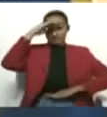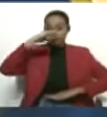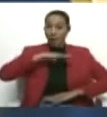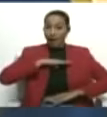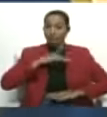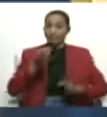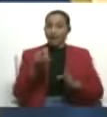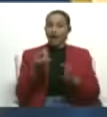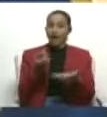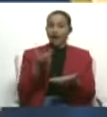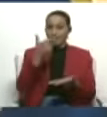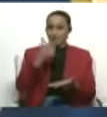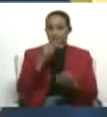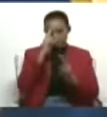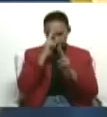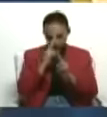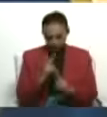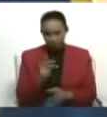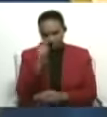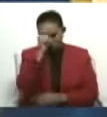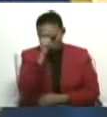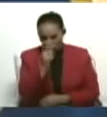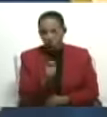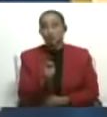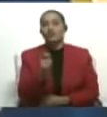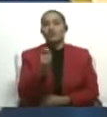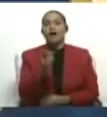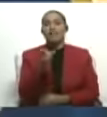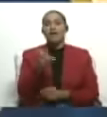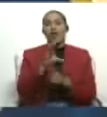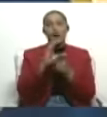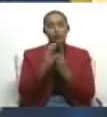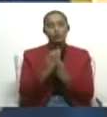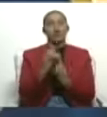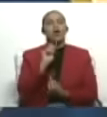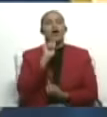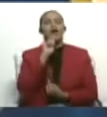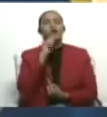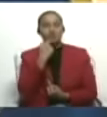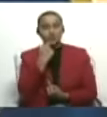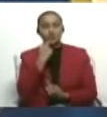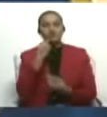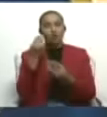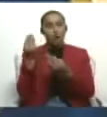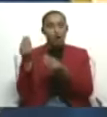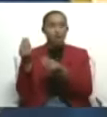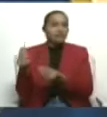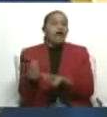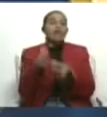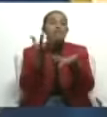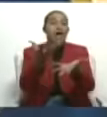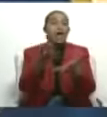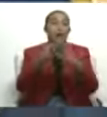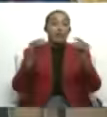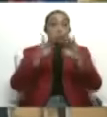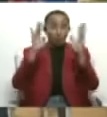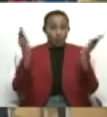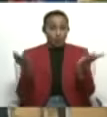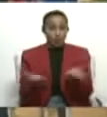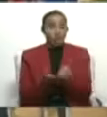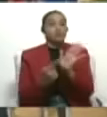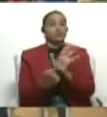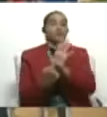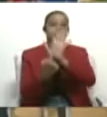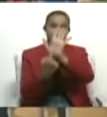nuestra hermandad y como símbolo de respeto a la cultura rusa que tanto ha aportado al mundo. Así que podemos calificar que estas negociaciones han